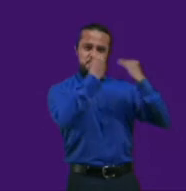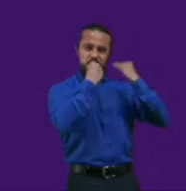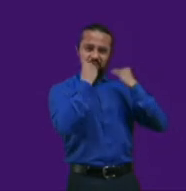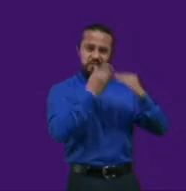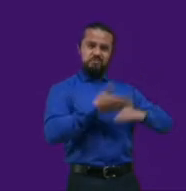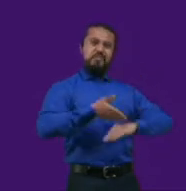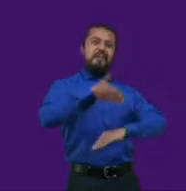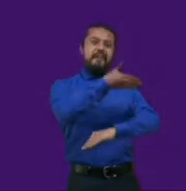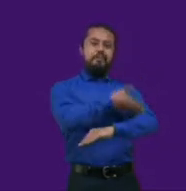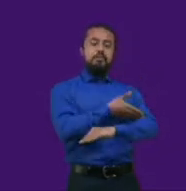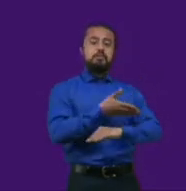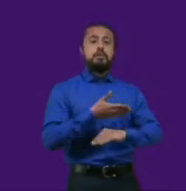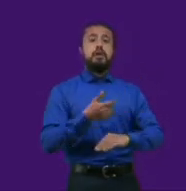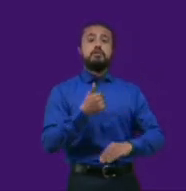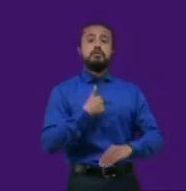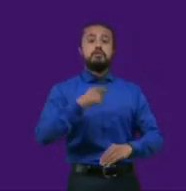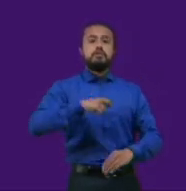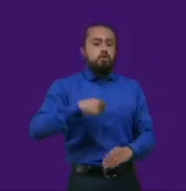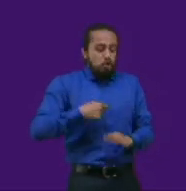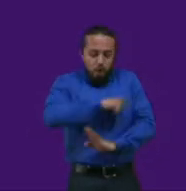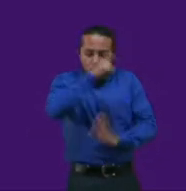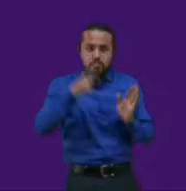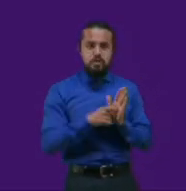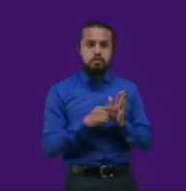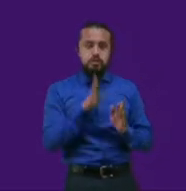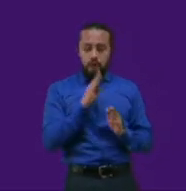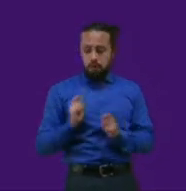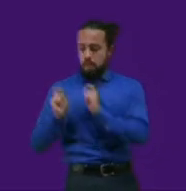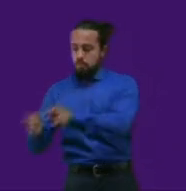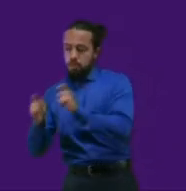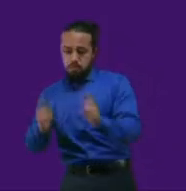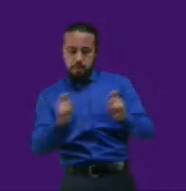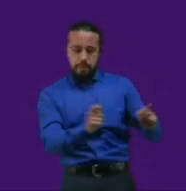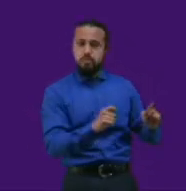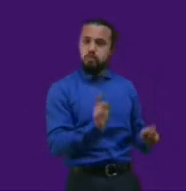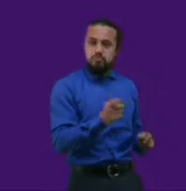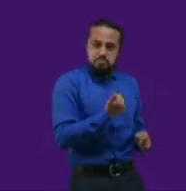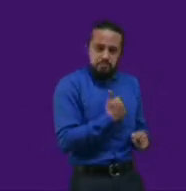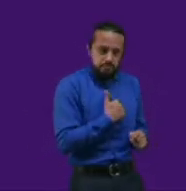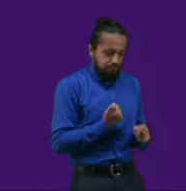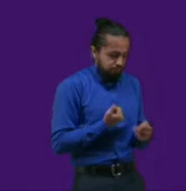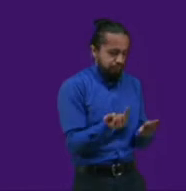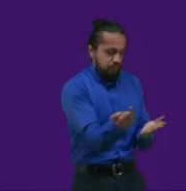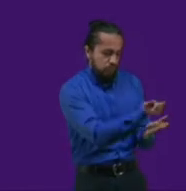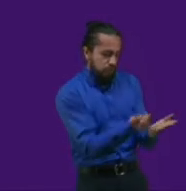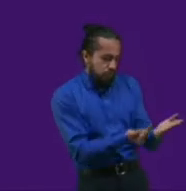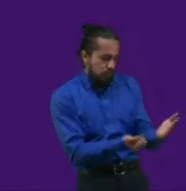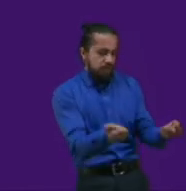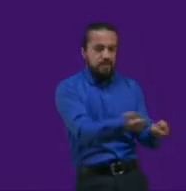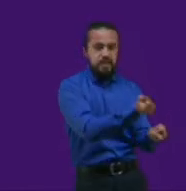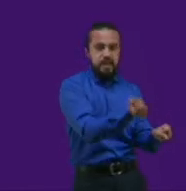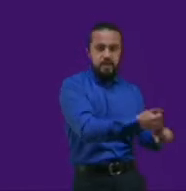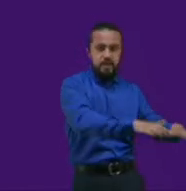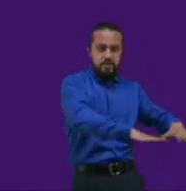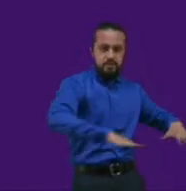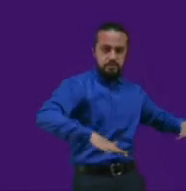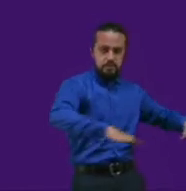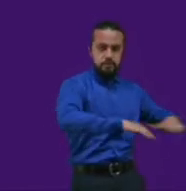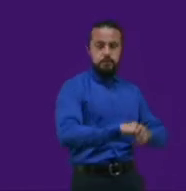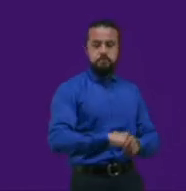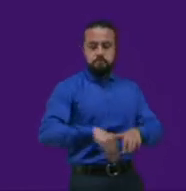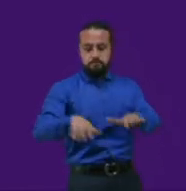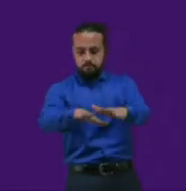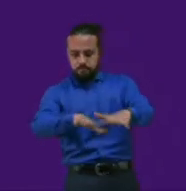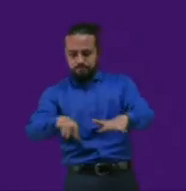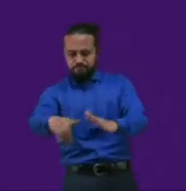que pues yo tuve que hacer todo, ¿cierto? Entonces yo empecé dibujando flujos de trabajo, yo tuve que contratar a los proveedores de tecnología porque yo